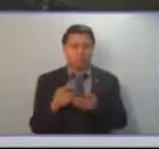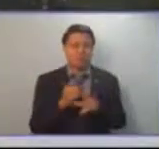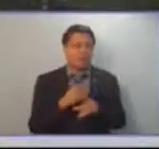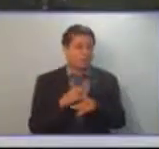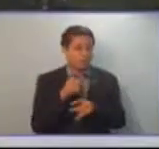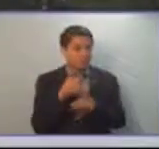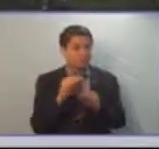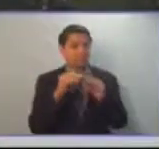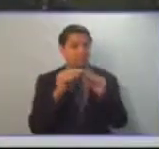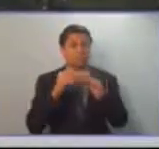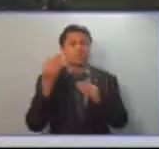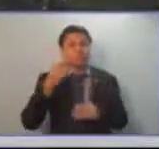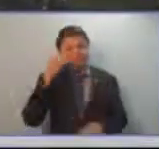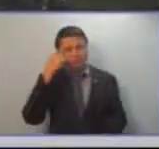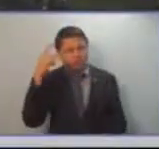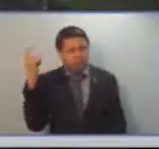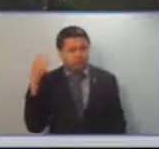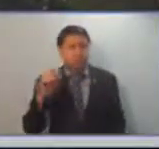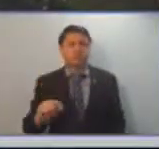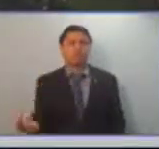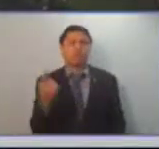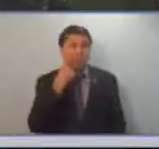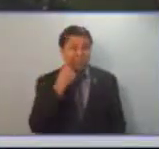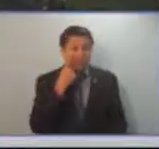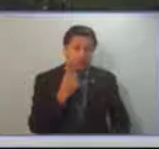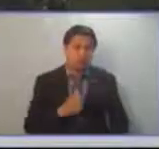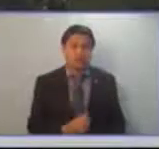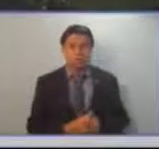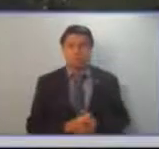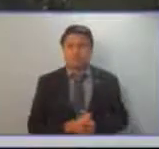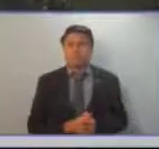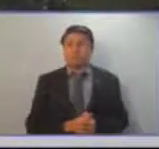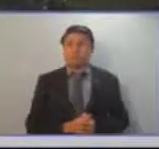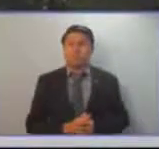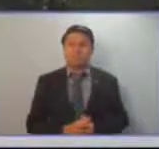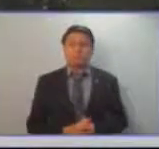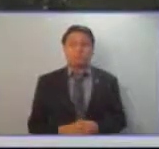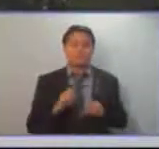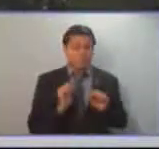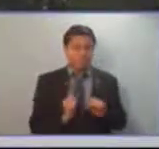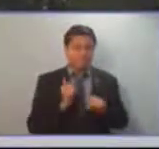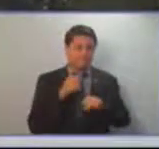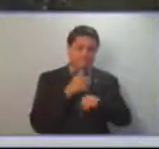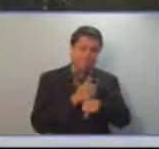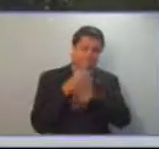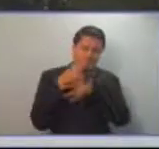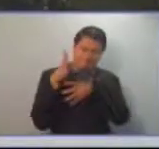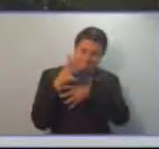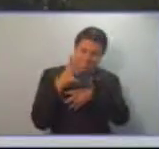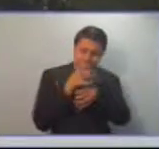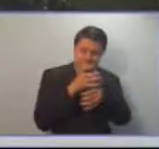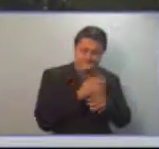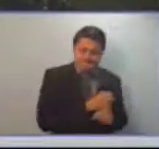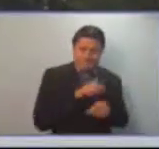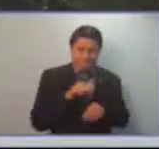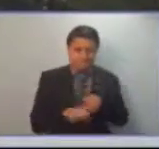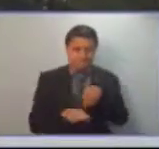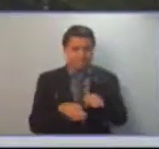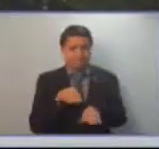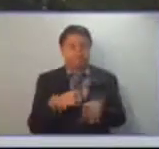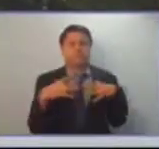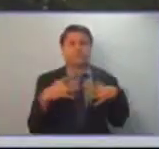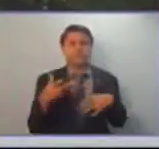por eso también tenemos que tener esta prudencia de ir consolidando estos pasos, porque la vida de